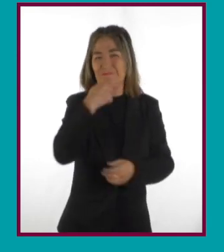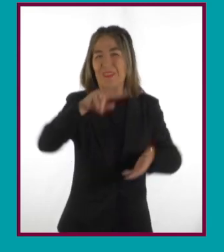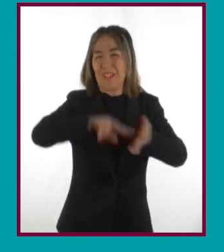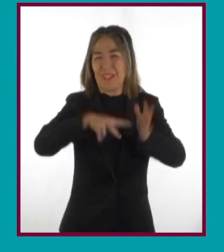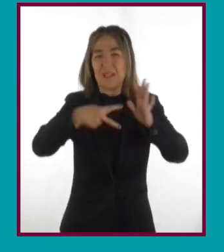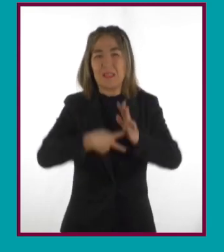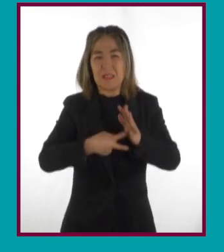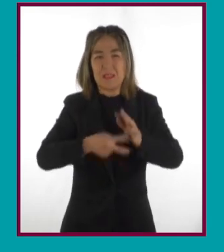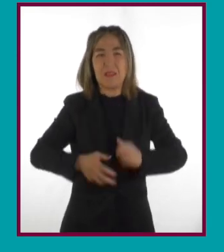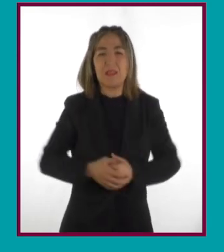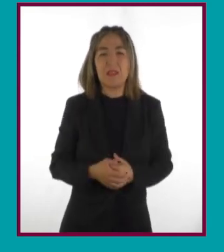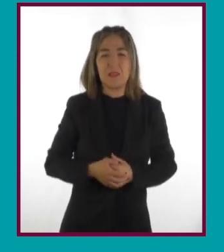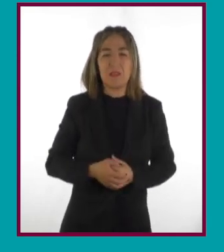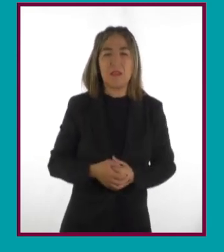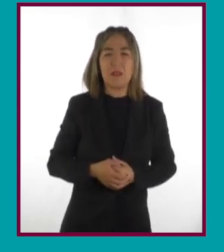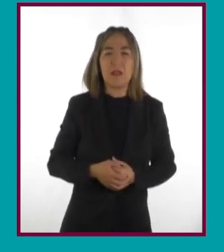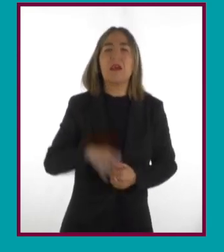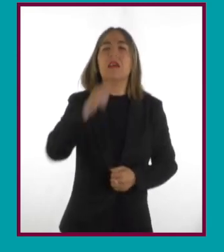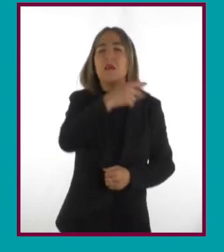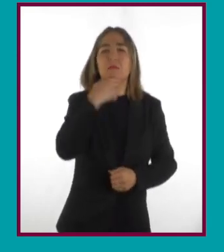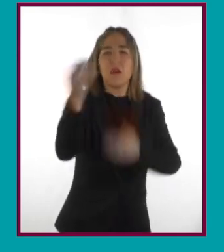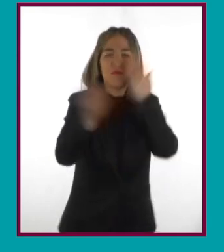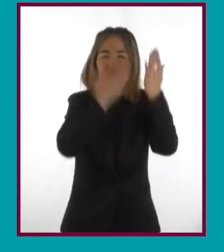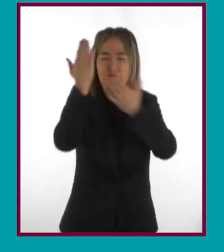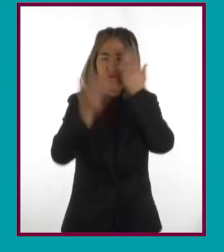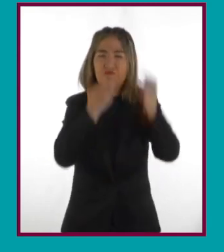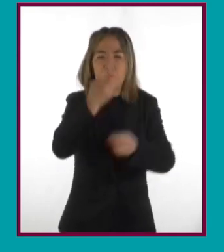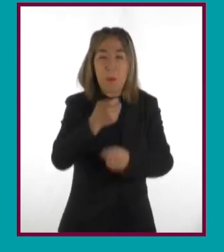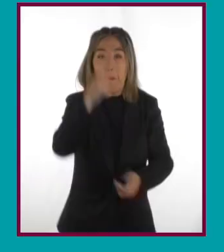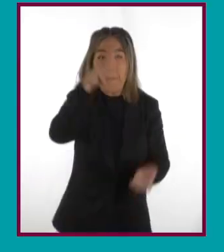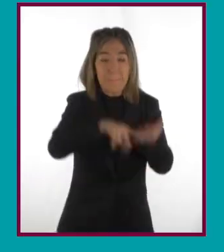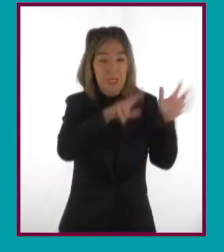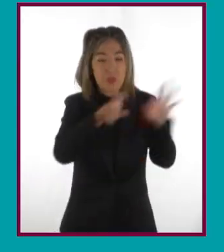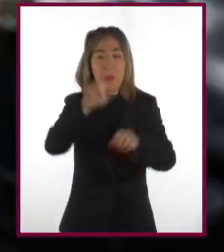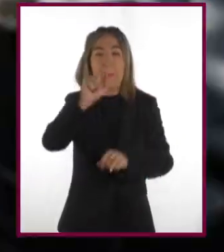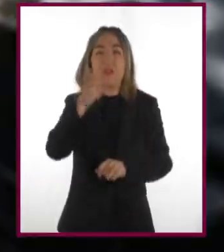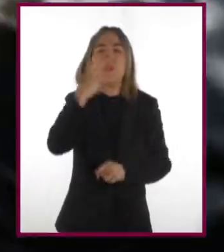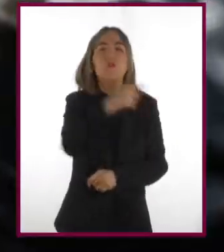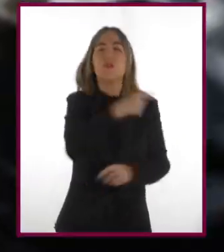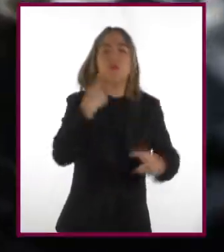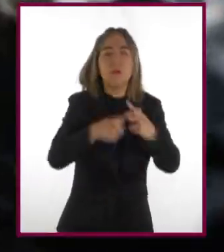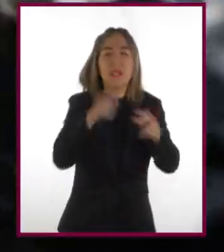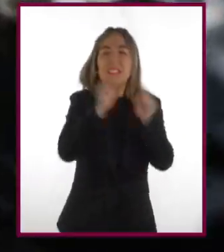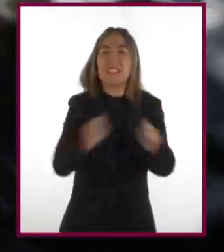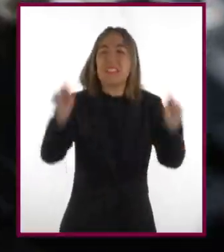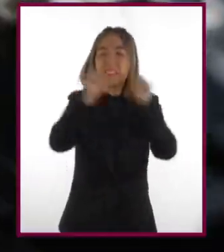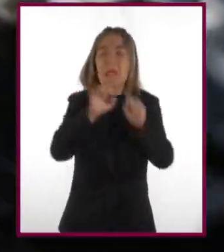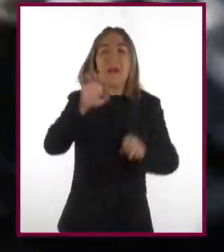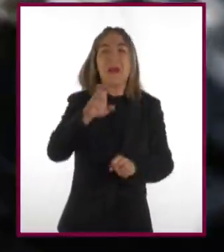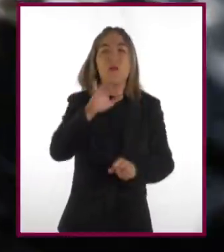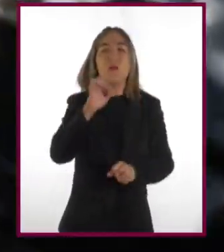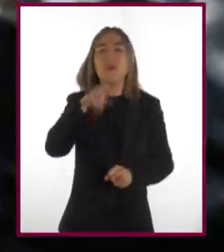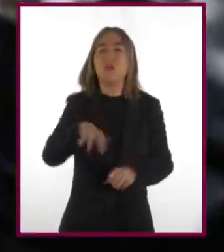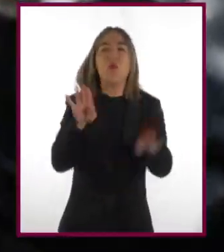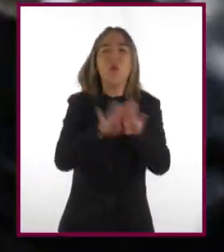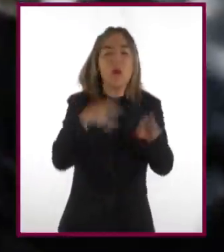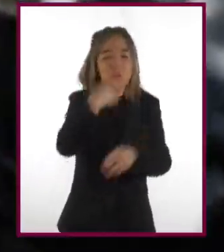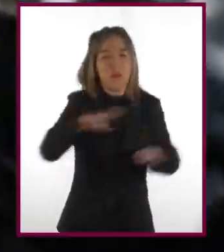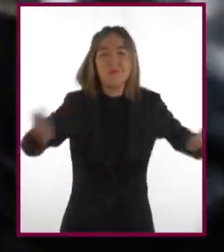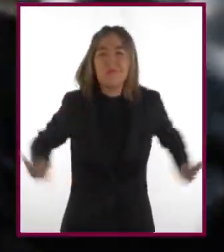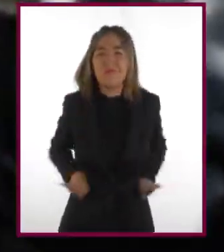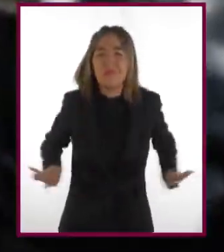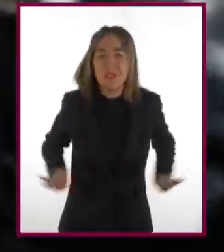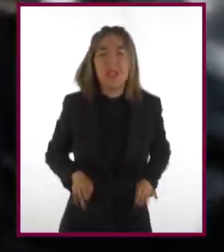ingeniero francés Claude-Louis Navier dedujo en 1822 un sistema de ecuaciones que describe